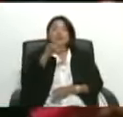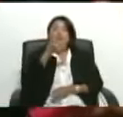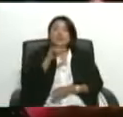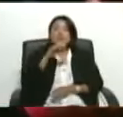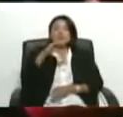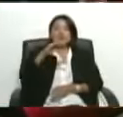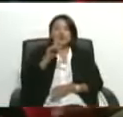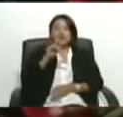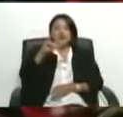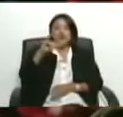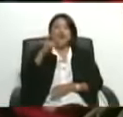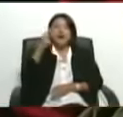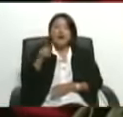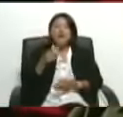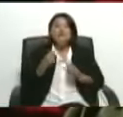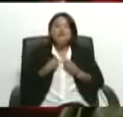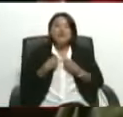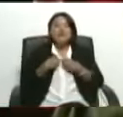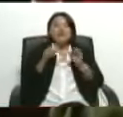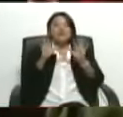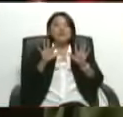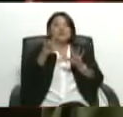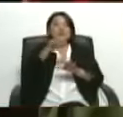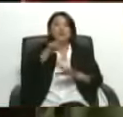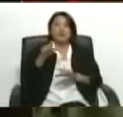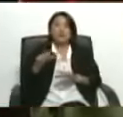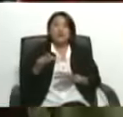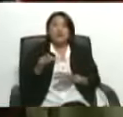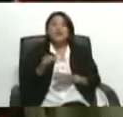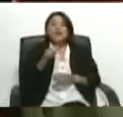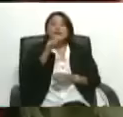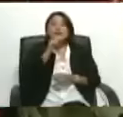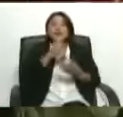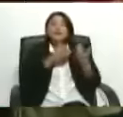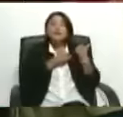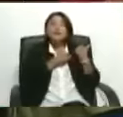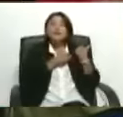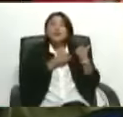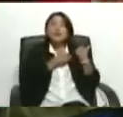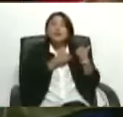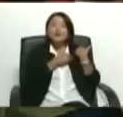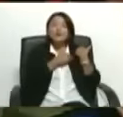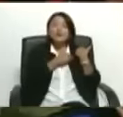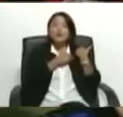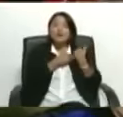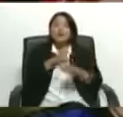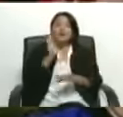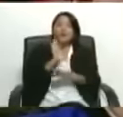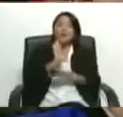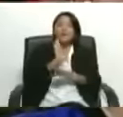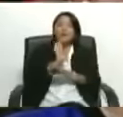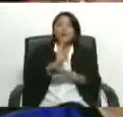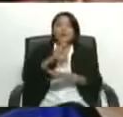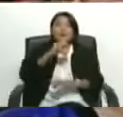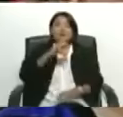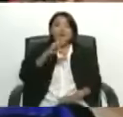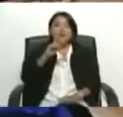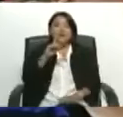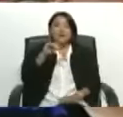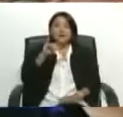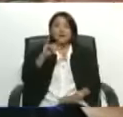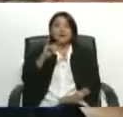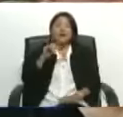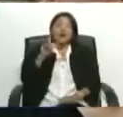viven 10 personas. ¿Quiénes deben tener la responsabilidad primaria de cuidar el CDI? Los que viven alrededor